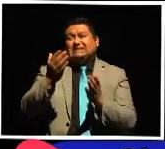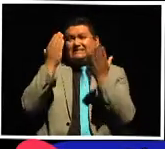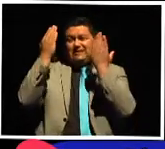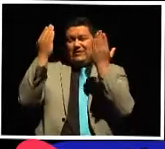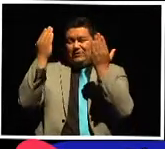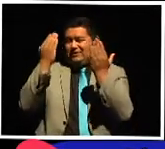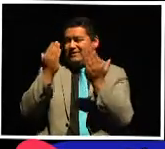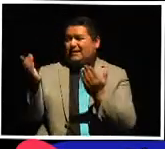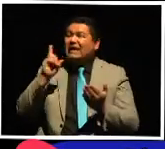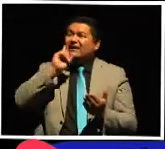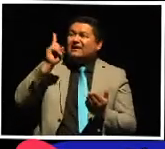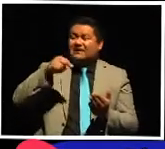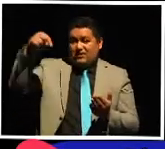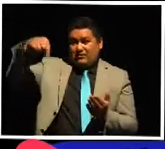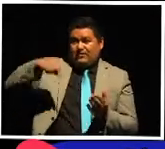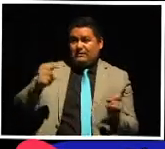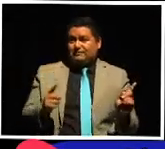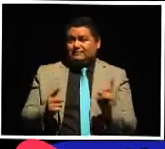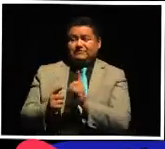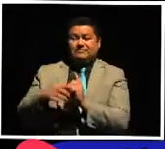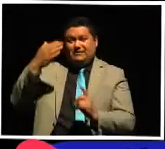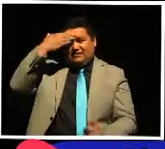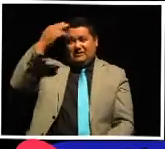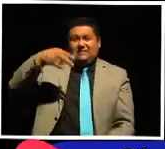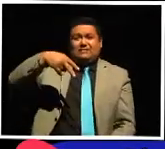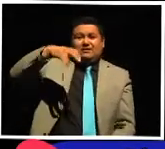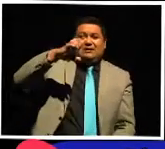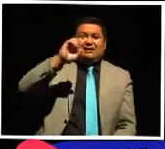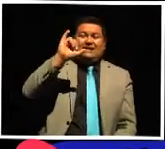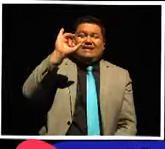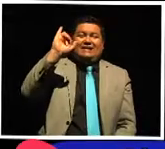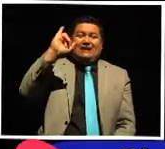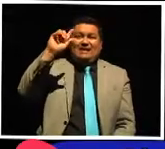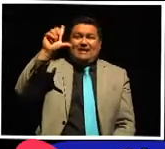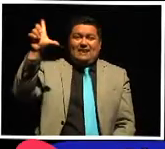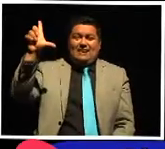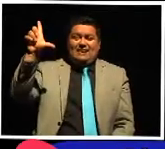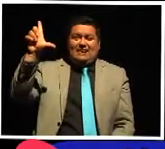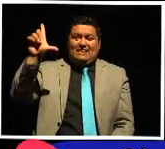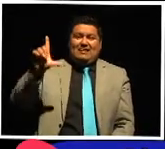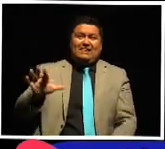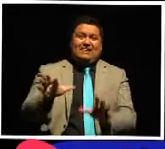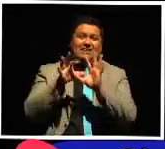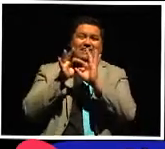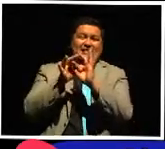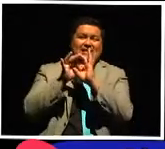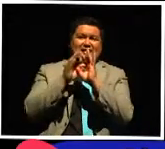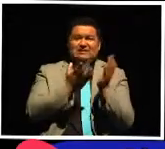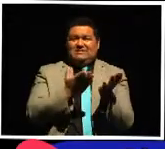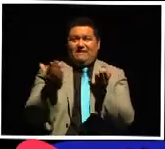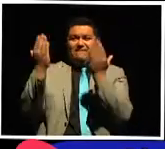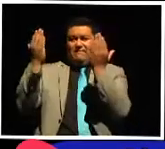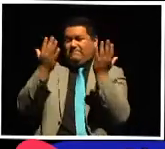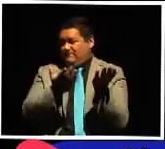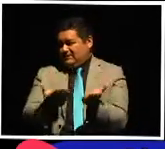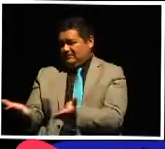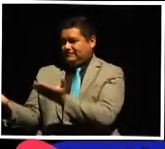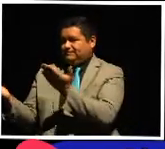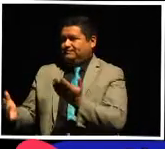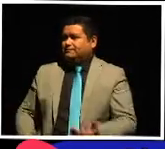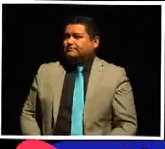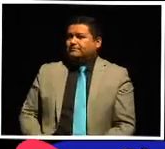saludar a quien nos acompaña, el reconocido astrónomo Neil Nagar. Le damos la bienvenida y lo recibimos en este escenario.